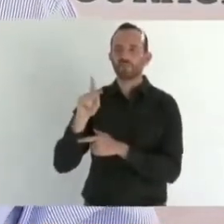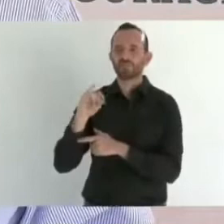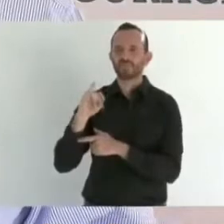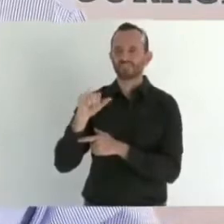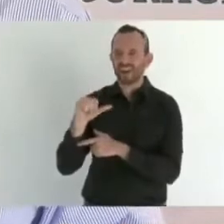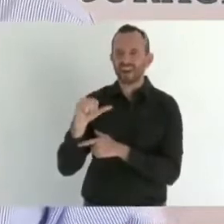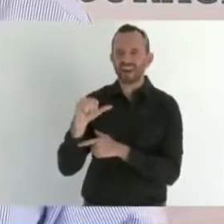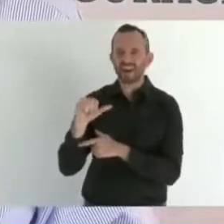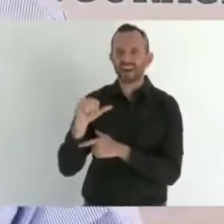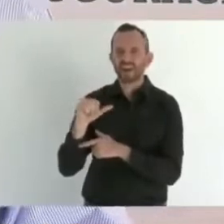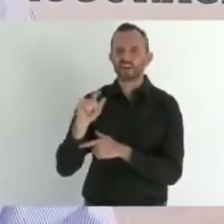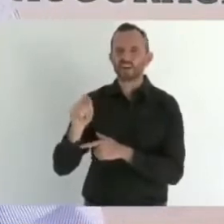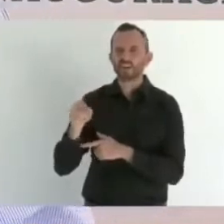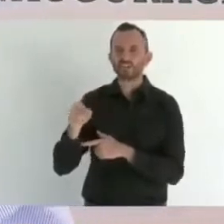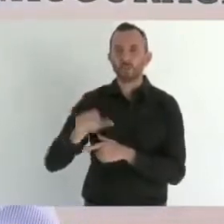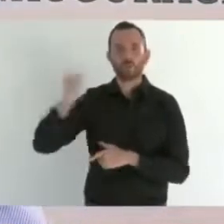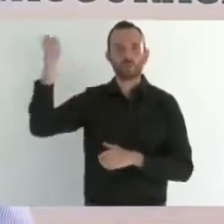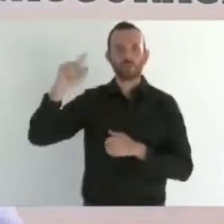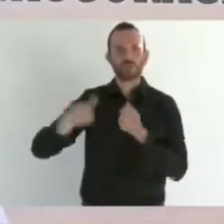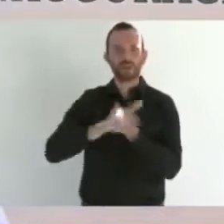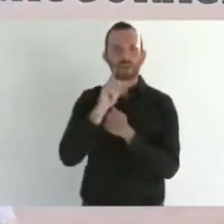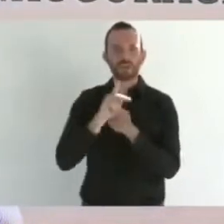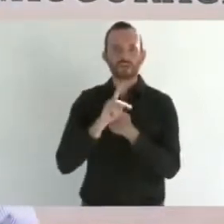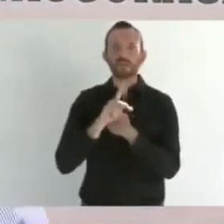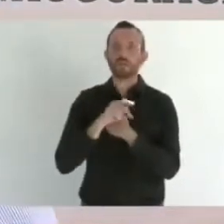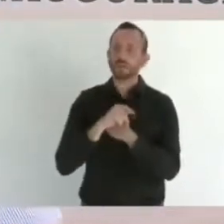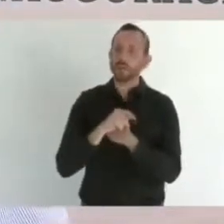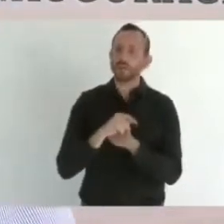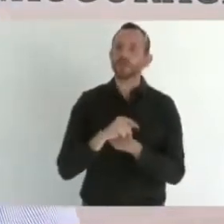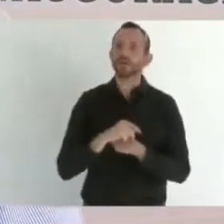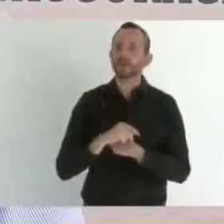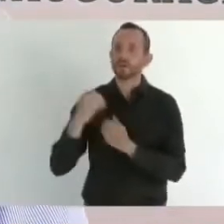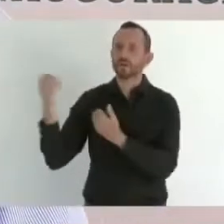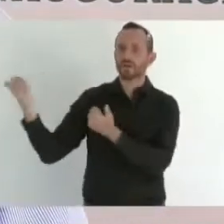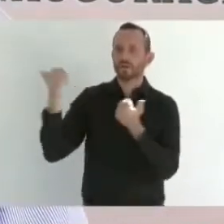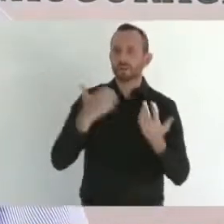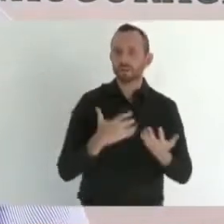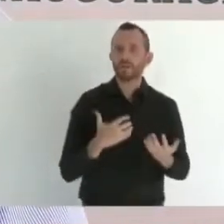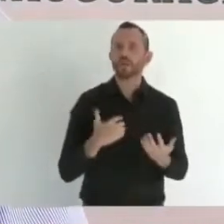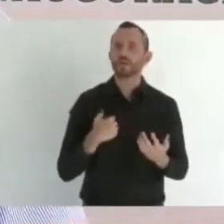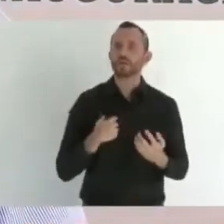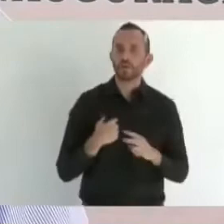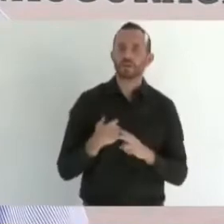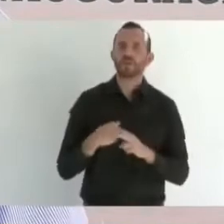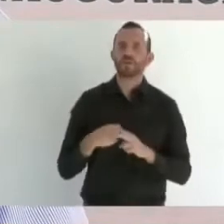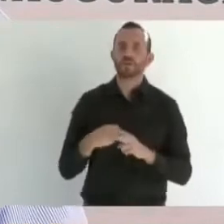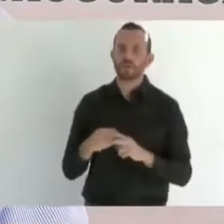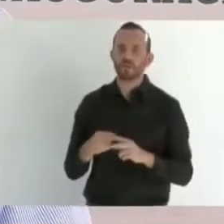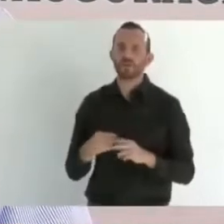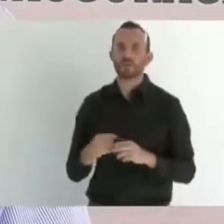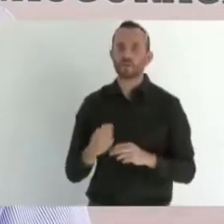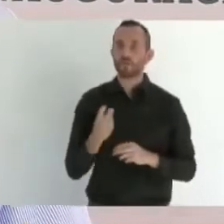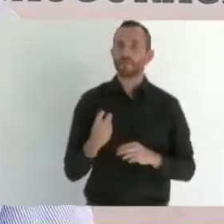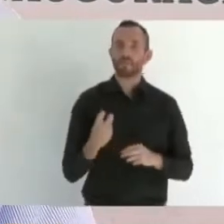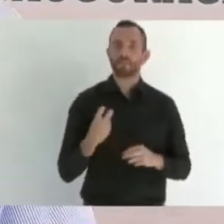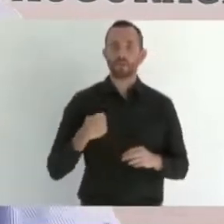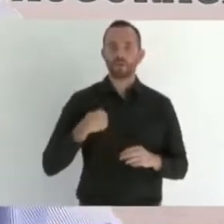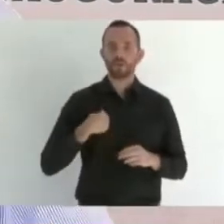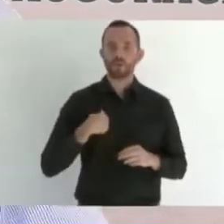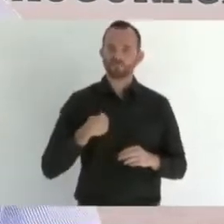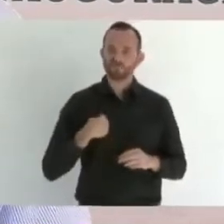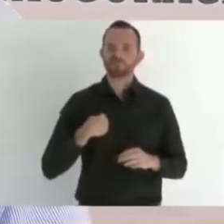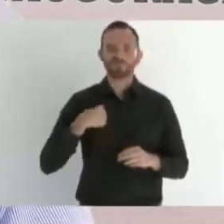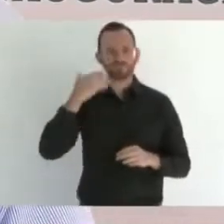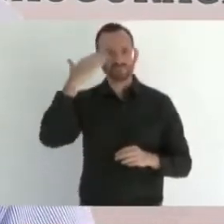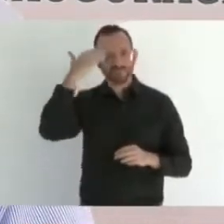porque este importarla mejor y reproducirla en